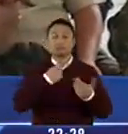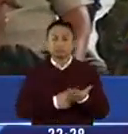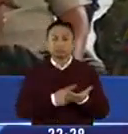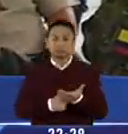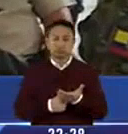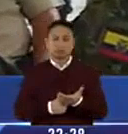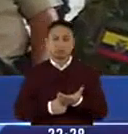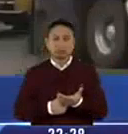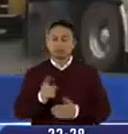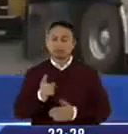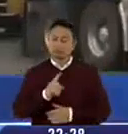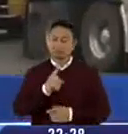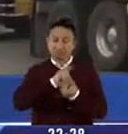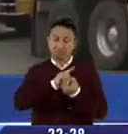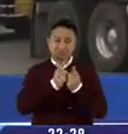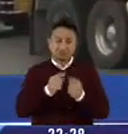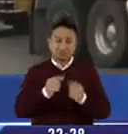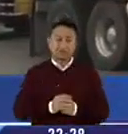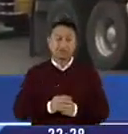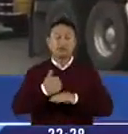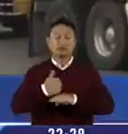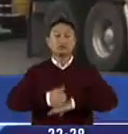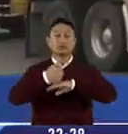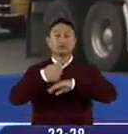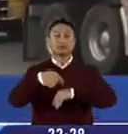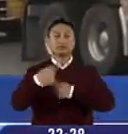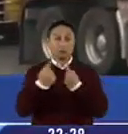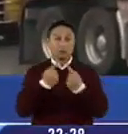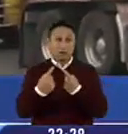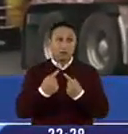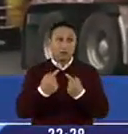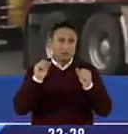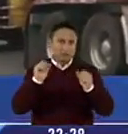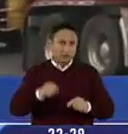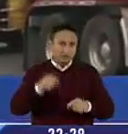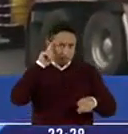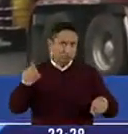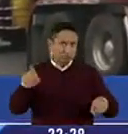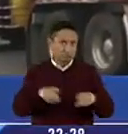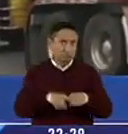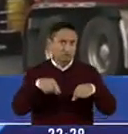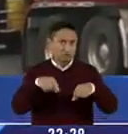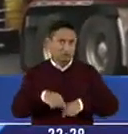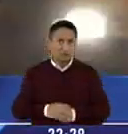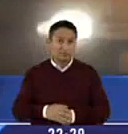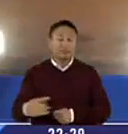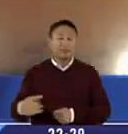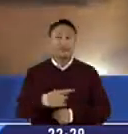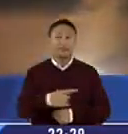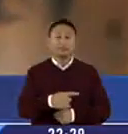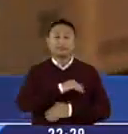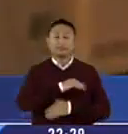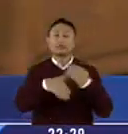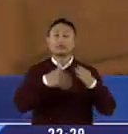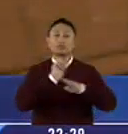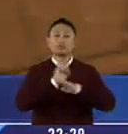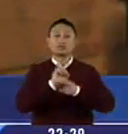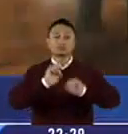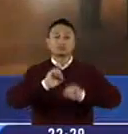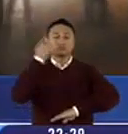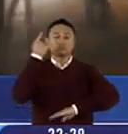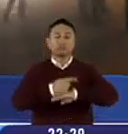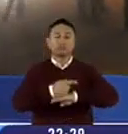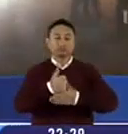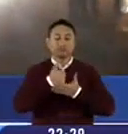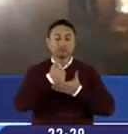de la medida. El gobernador subrogante manifestó que el diálogo es la mejor alternativa, esperando que se puedan determinar a escala nacional un decreto que les